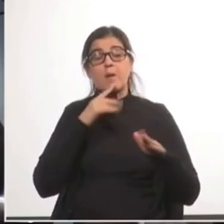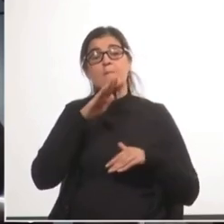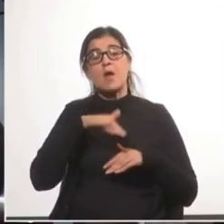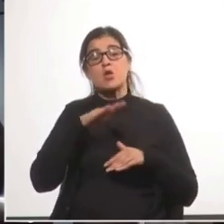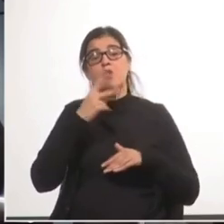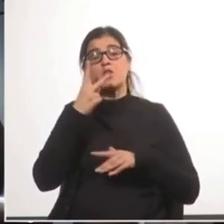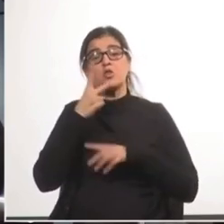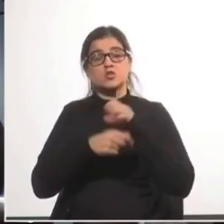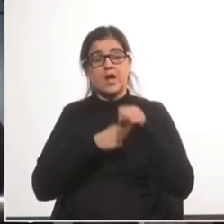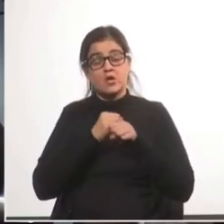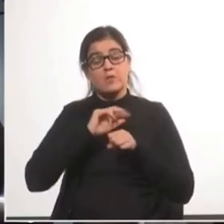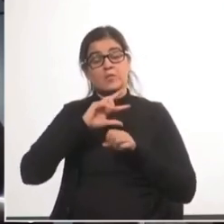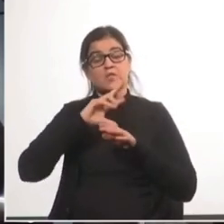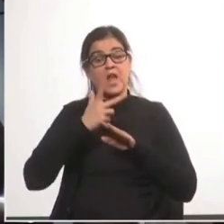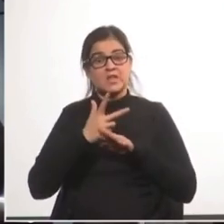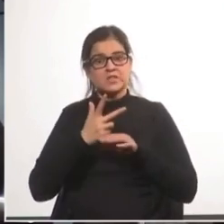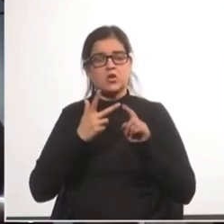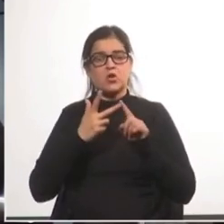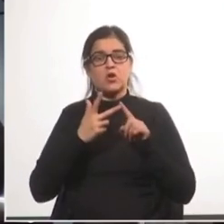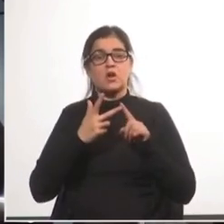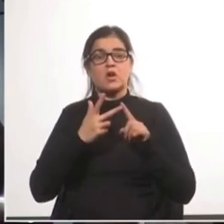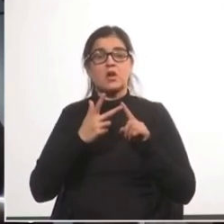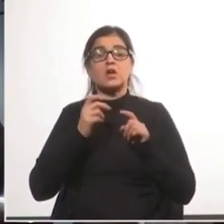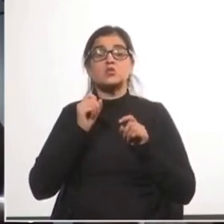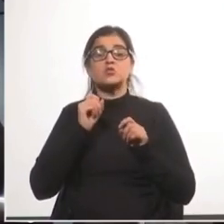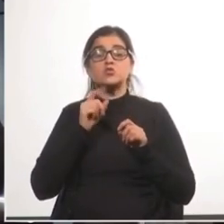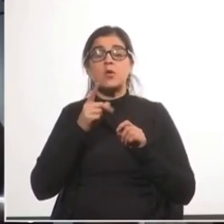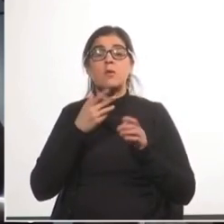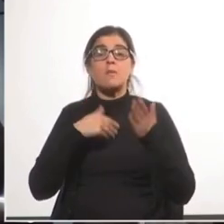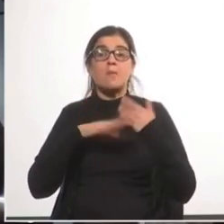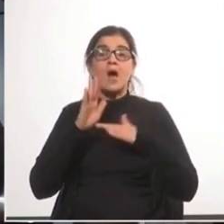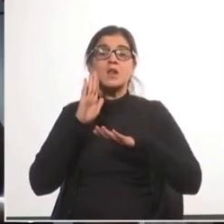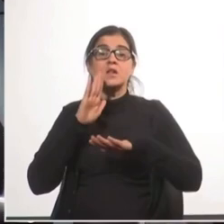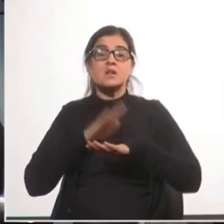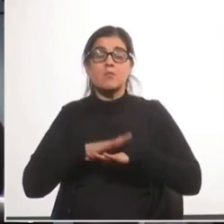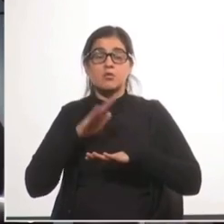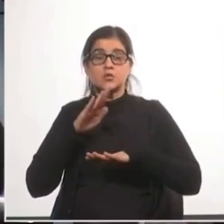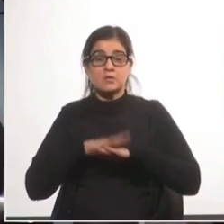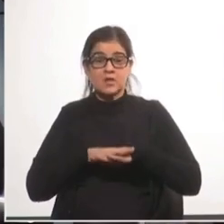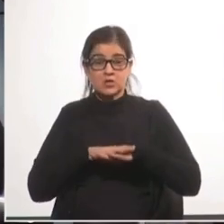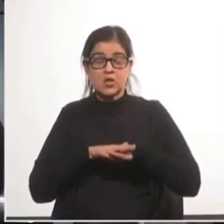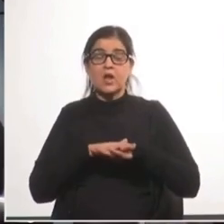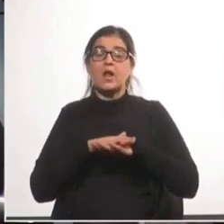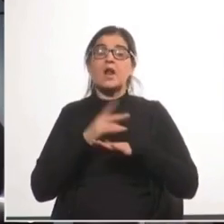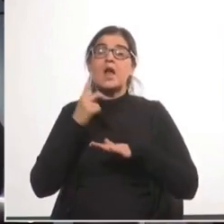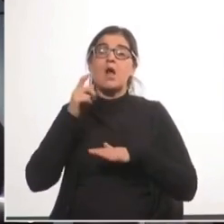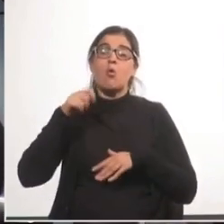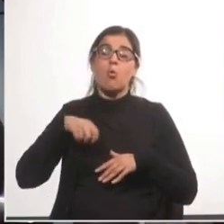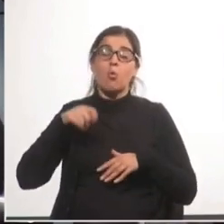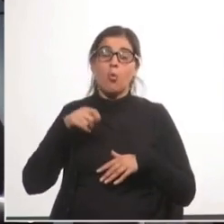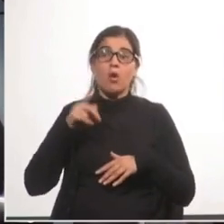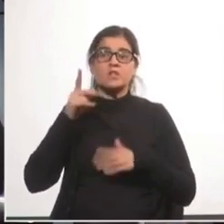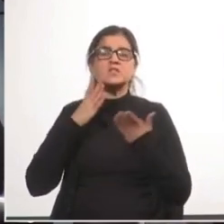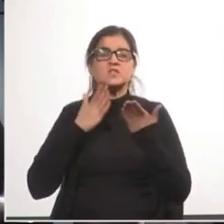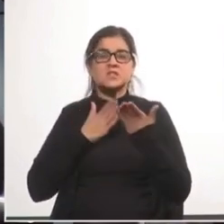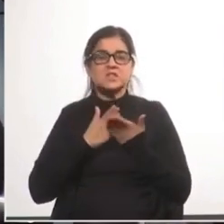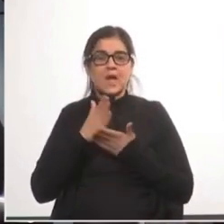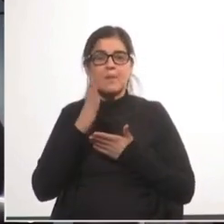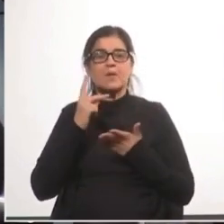de 2 años. Tercero, bajo su más seria responsabilidad funcional, el juez